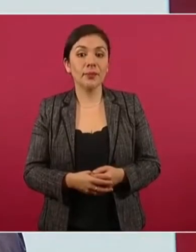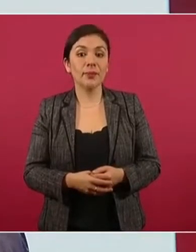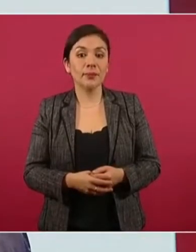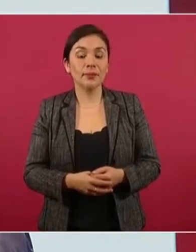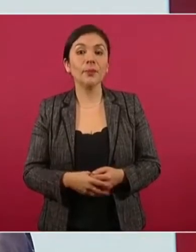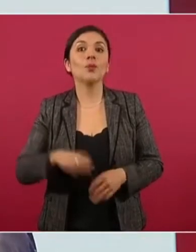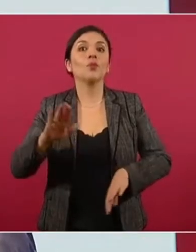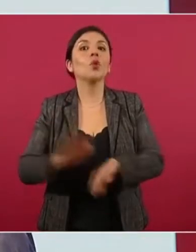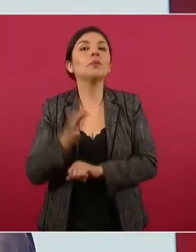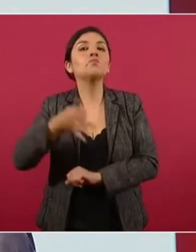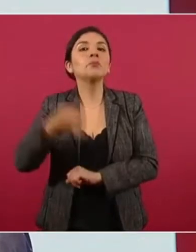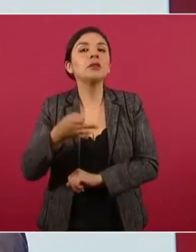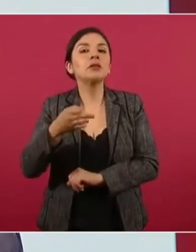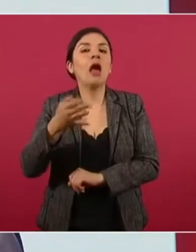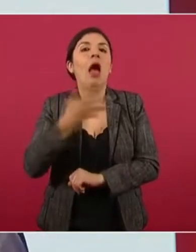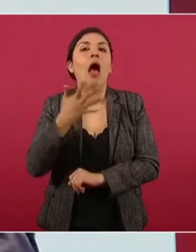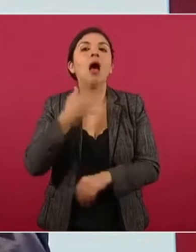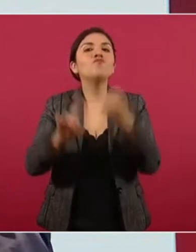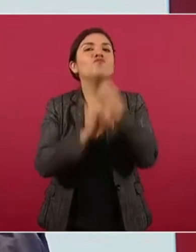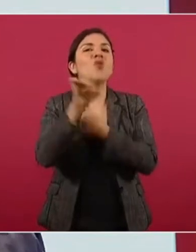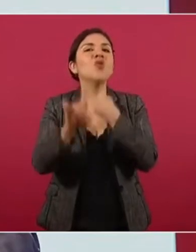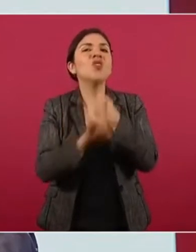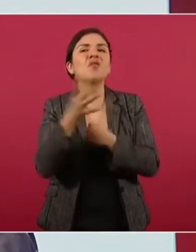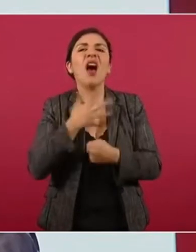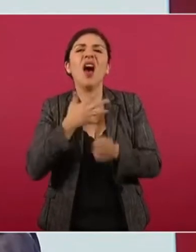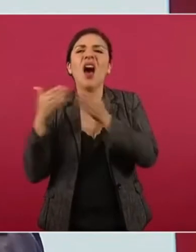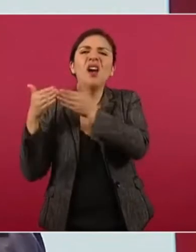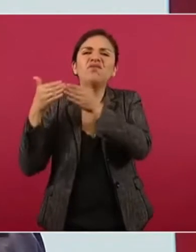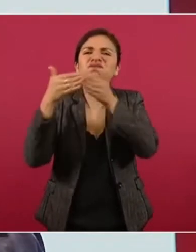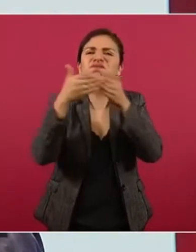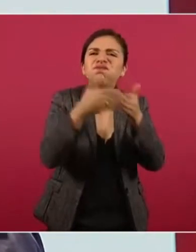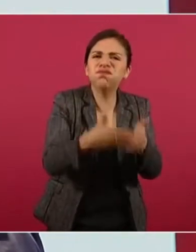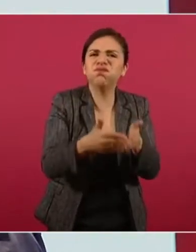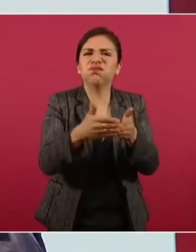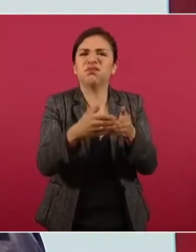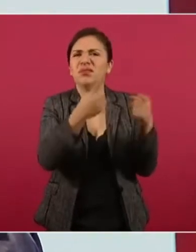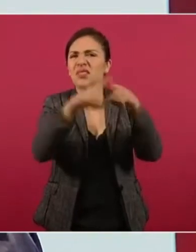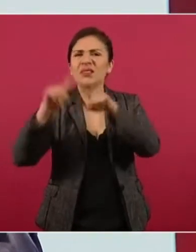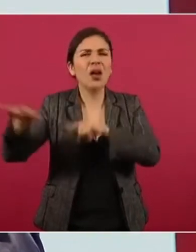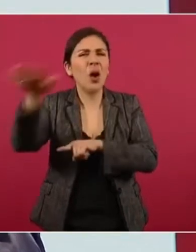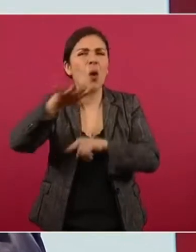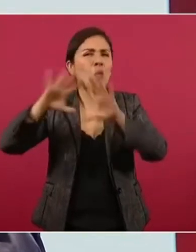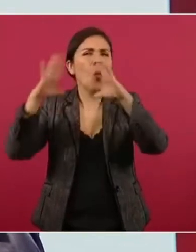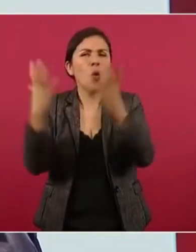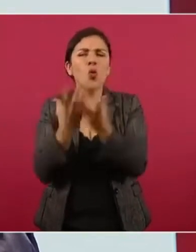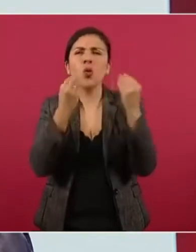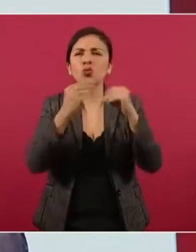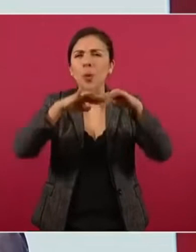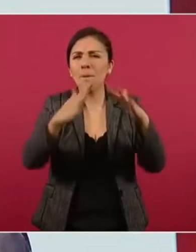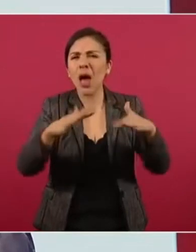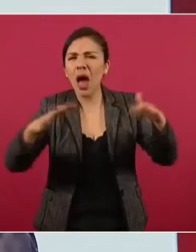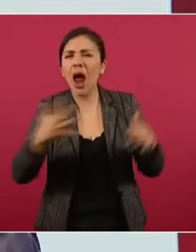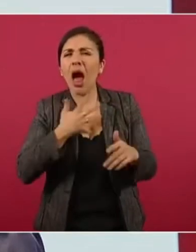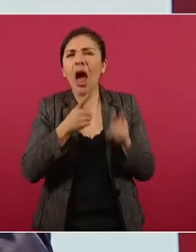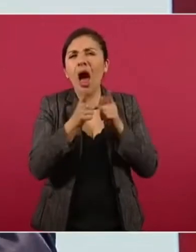porque había una crisis, andaban buquetanques por todos los mares del mundo como